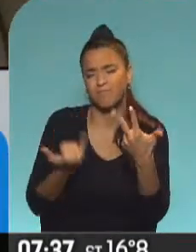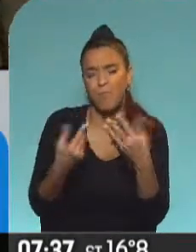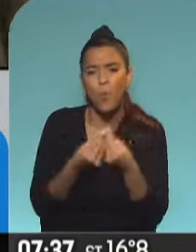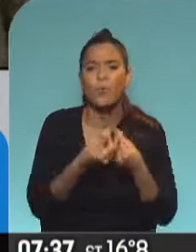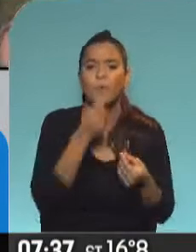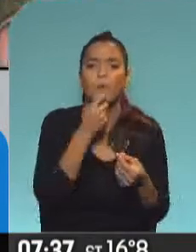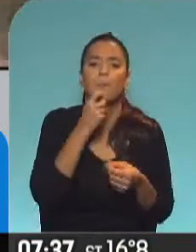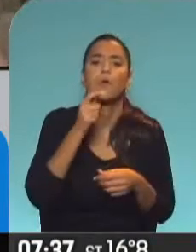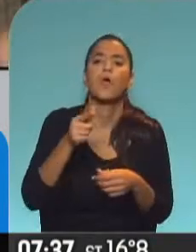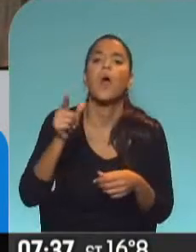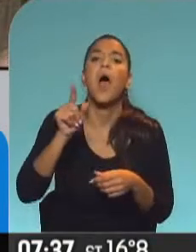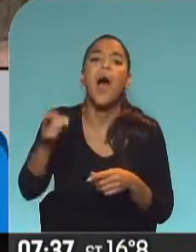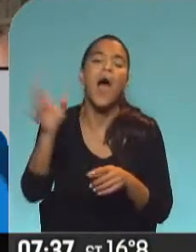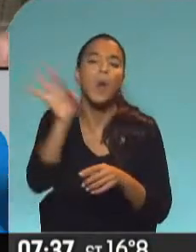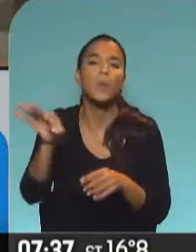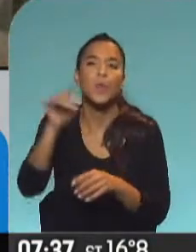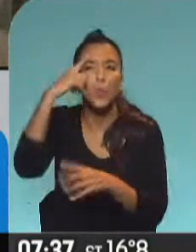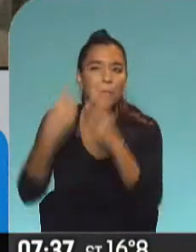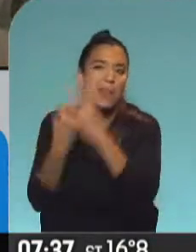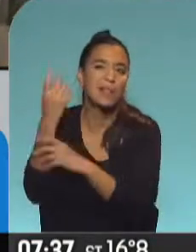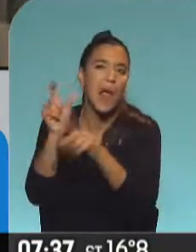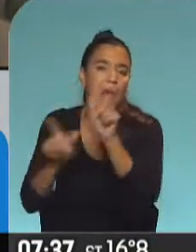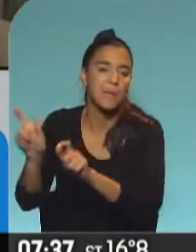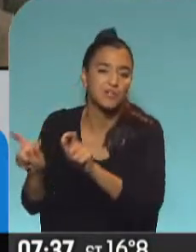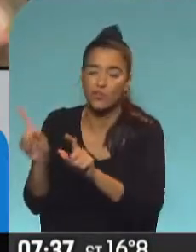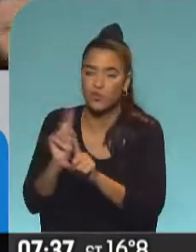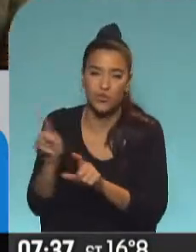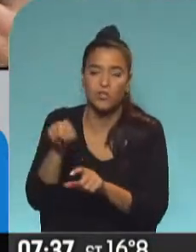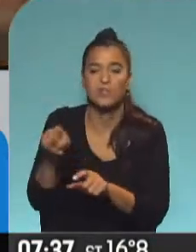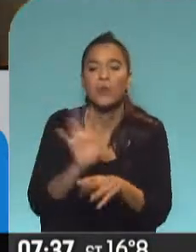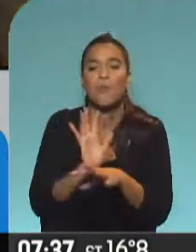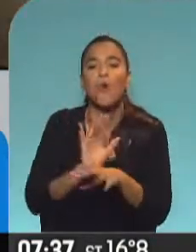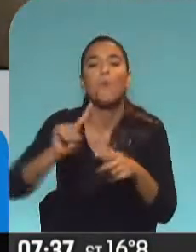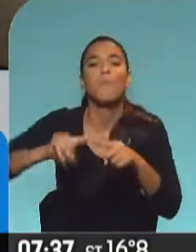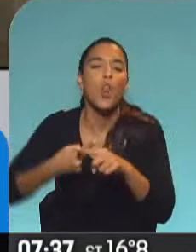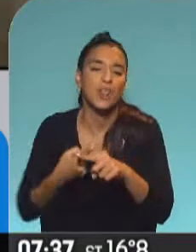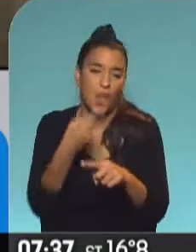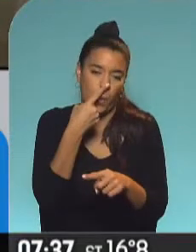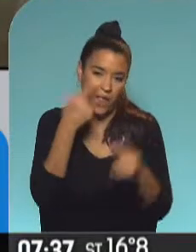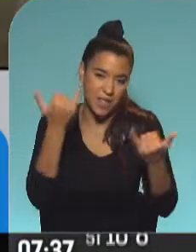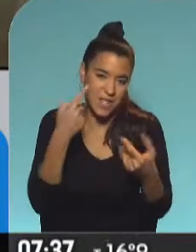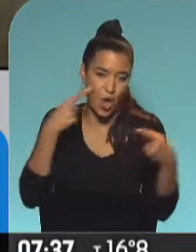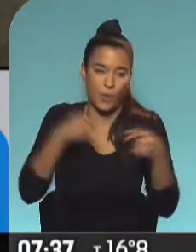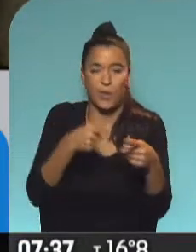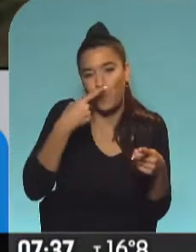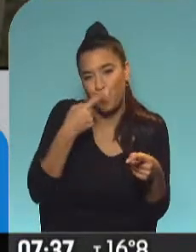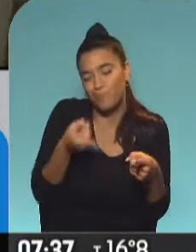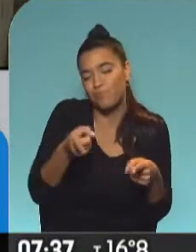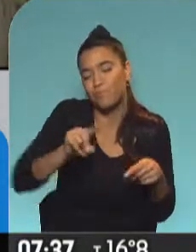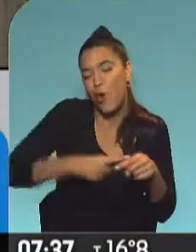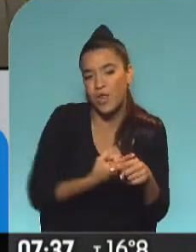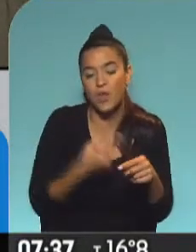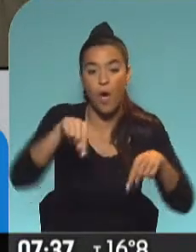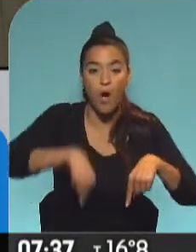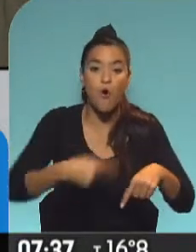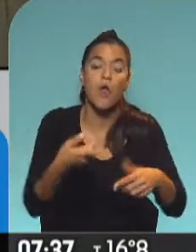el caso del origen artificial, debe tener un interés económico claramente por detrás o político, ¿no? Pero más que nada ahora, por